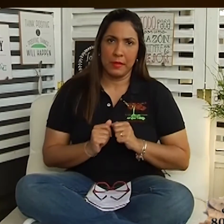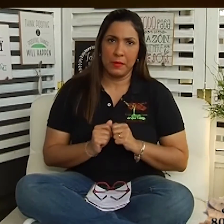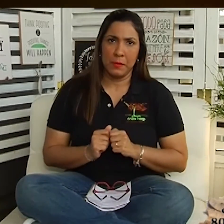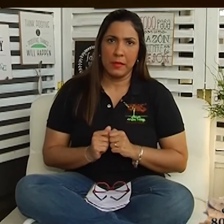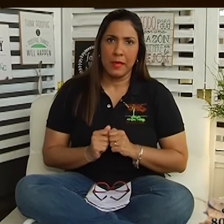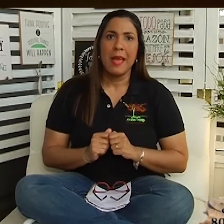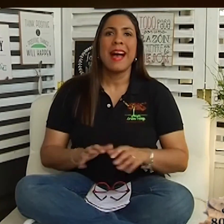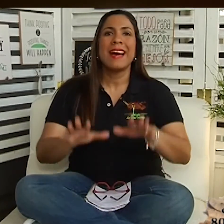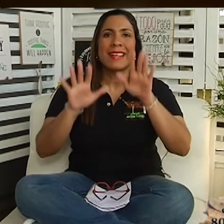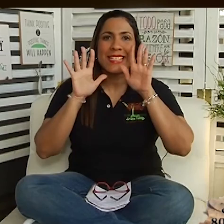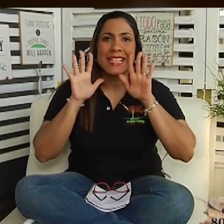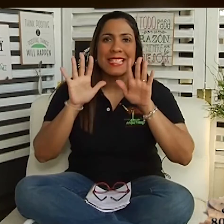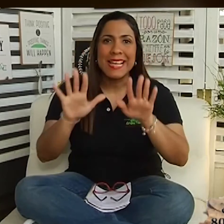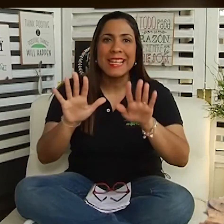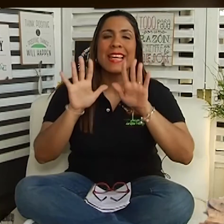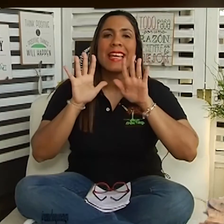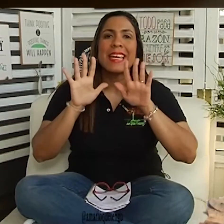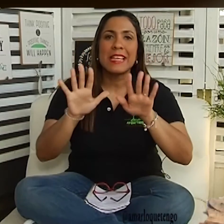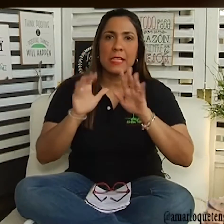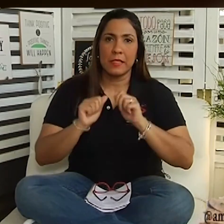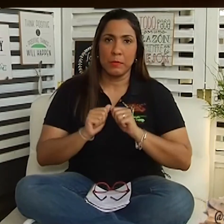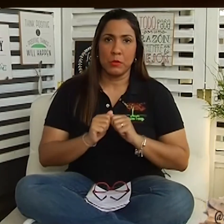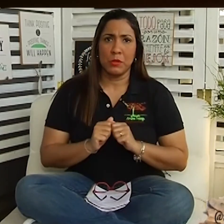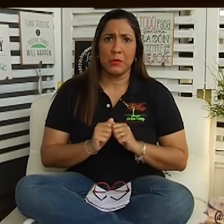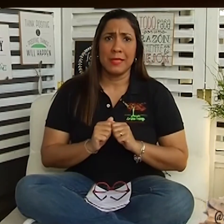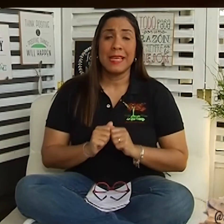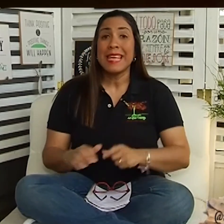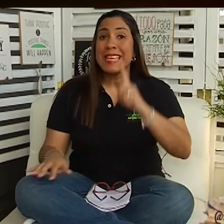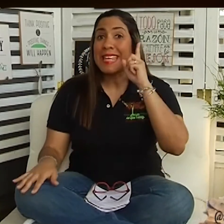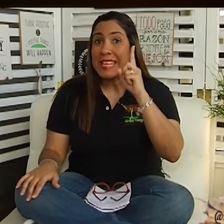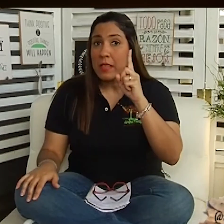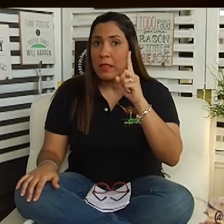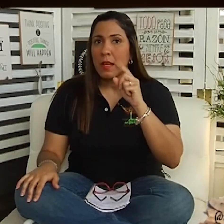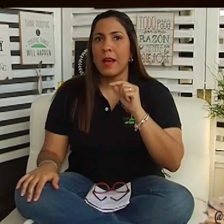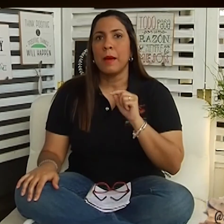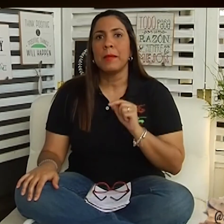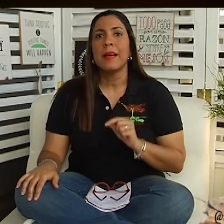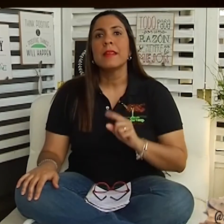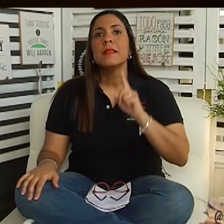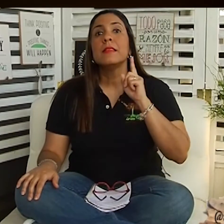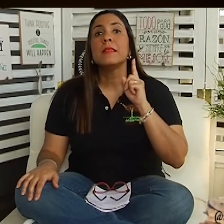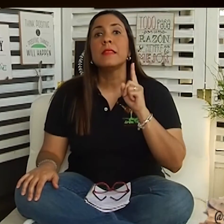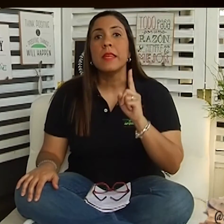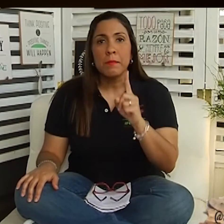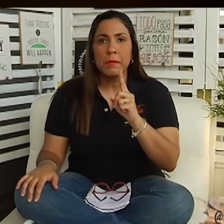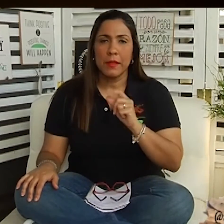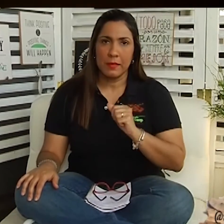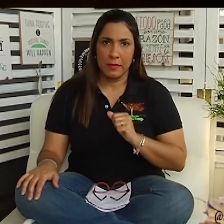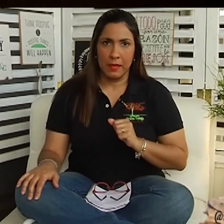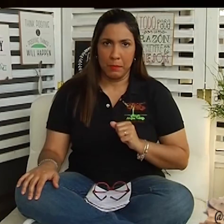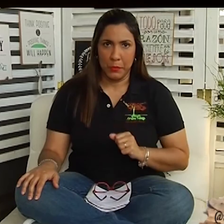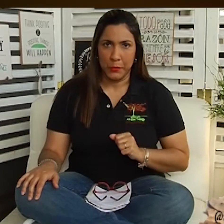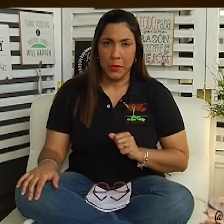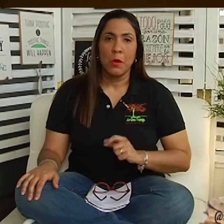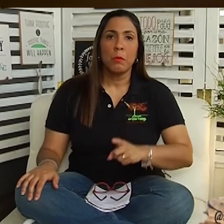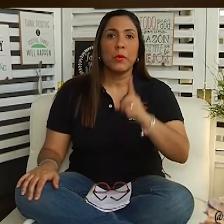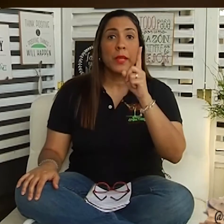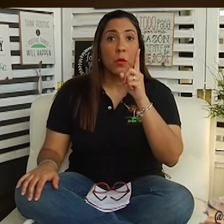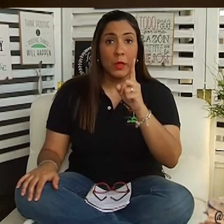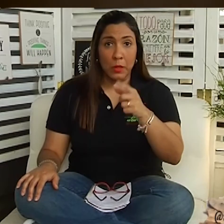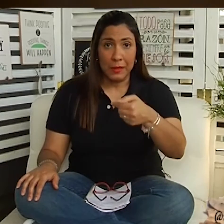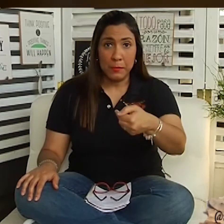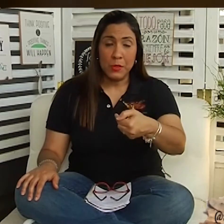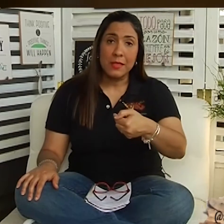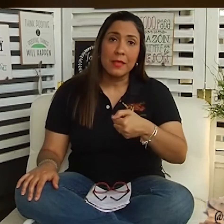queremos recibir, a rechazar esas emociones y a hablar siempre desde el amor.